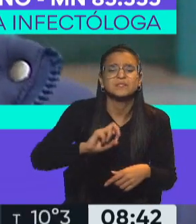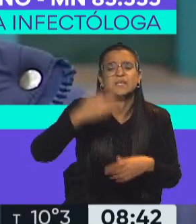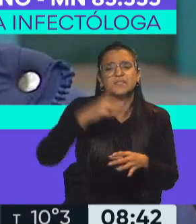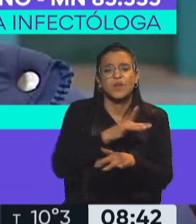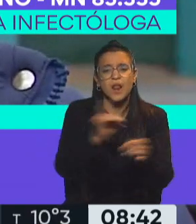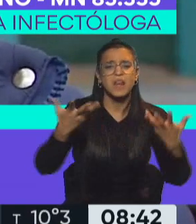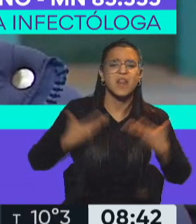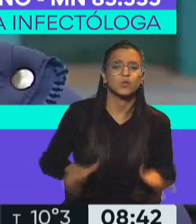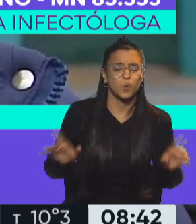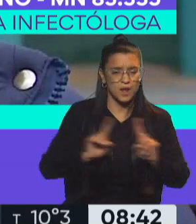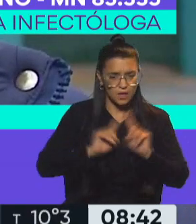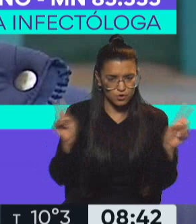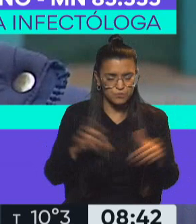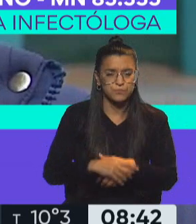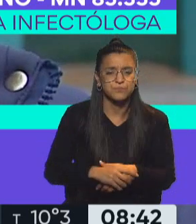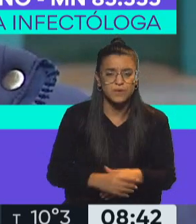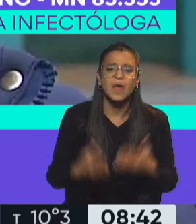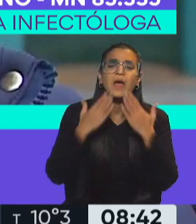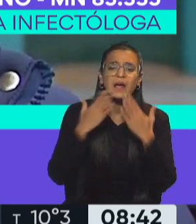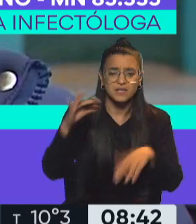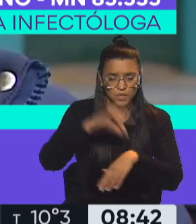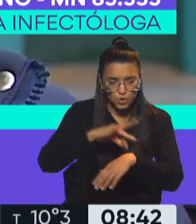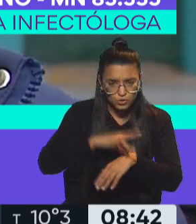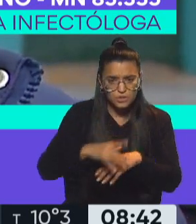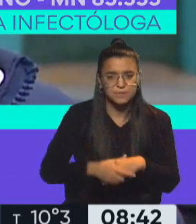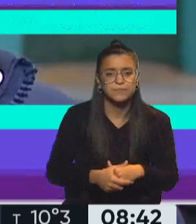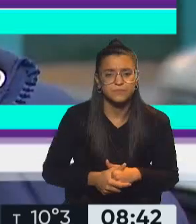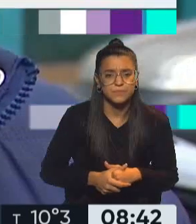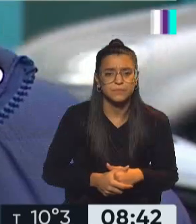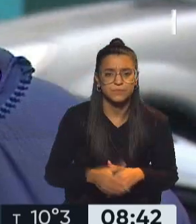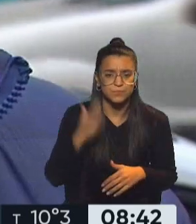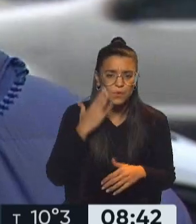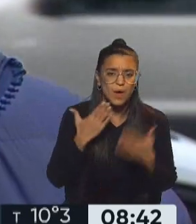con naturalidad. Gracias, doctora. Muy amable. Hasta luego.